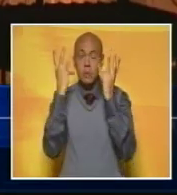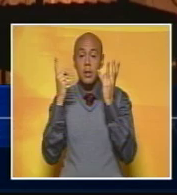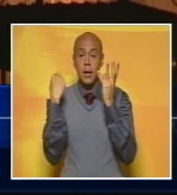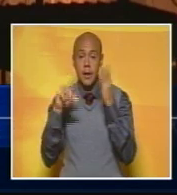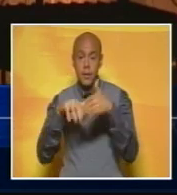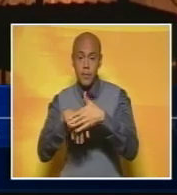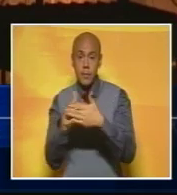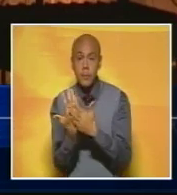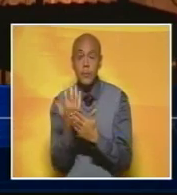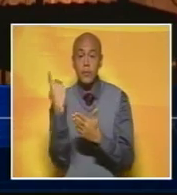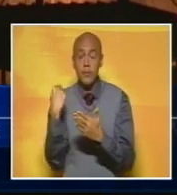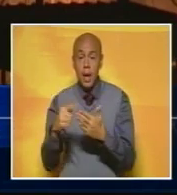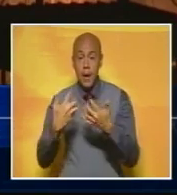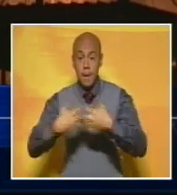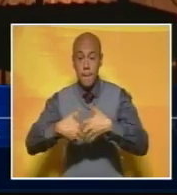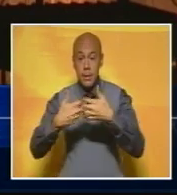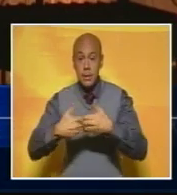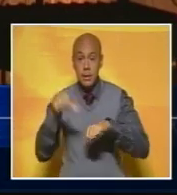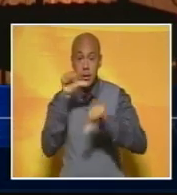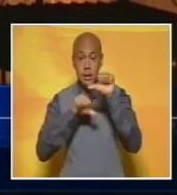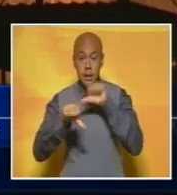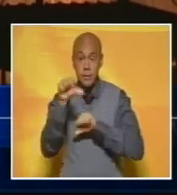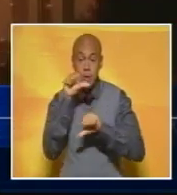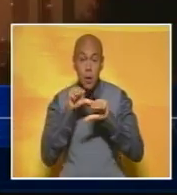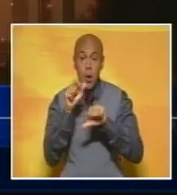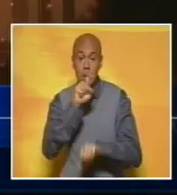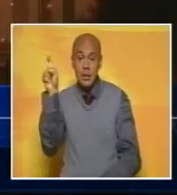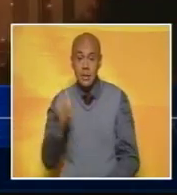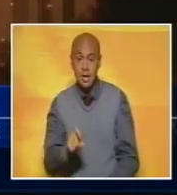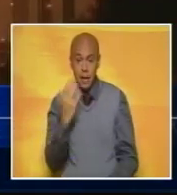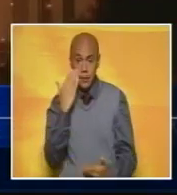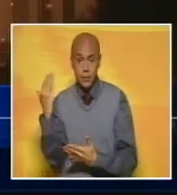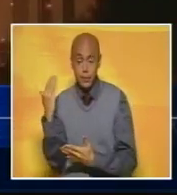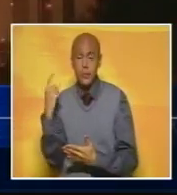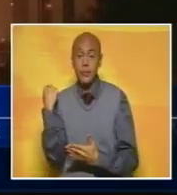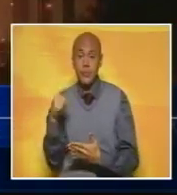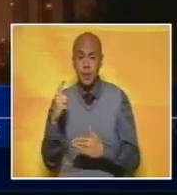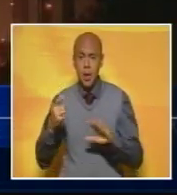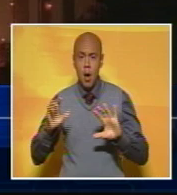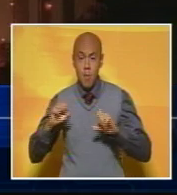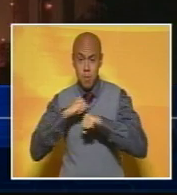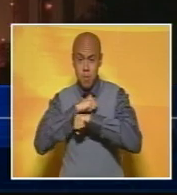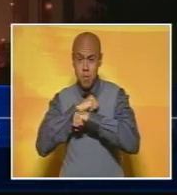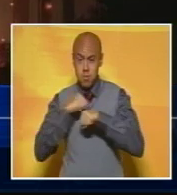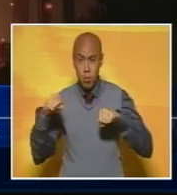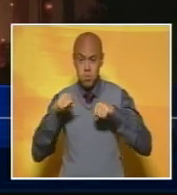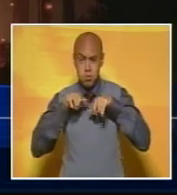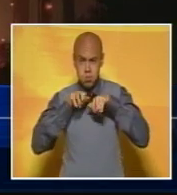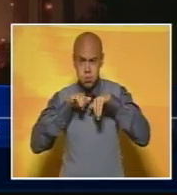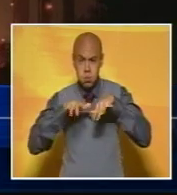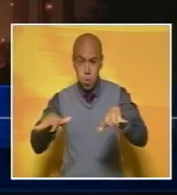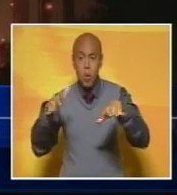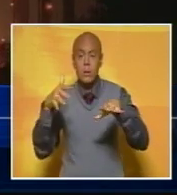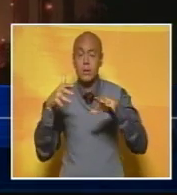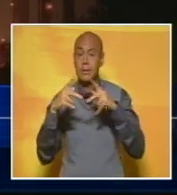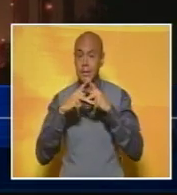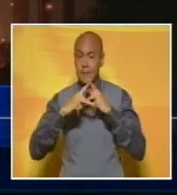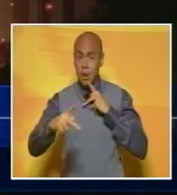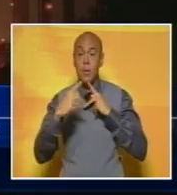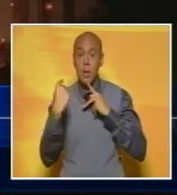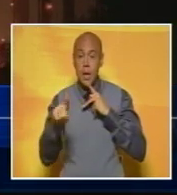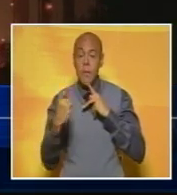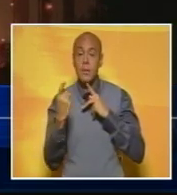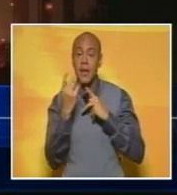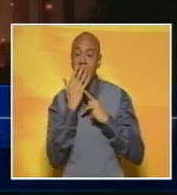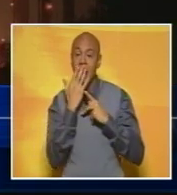una planta de productos químicos en el este de Texas. Según medios locales, la onda expansiva llegó a kilómetros de distancia, dañando los